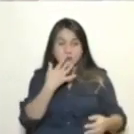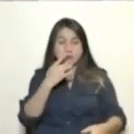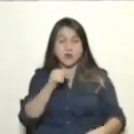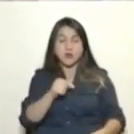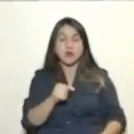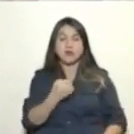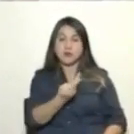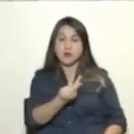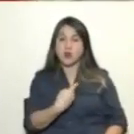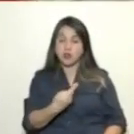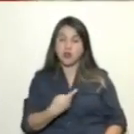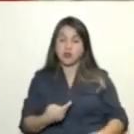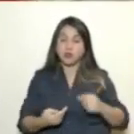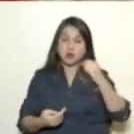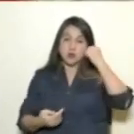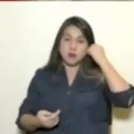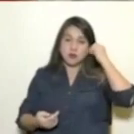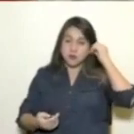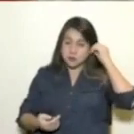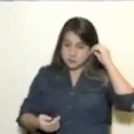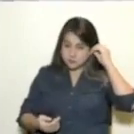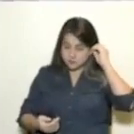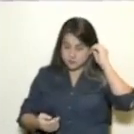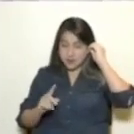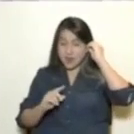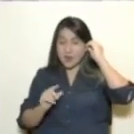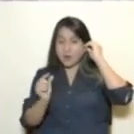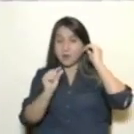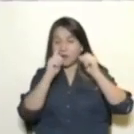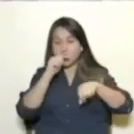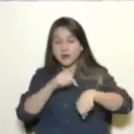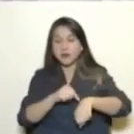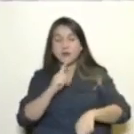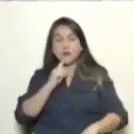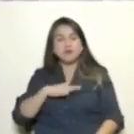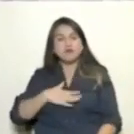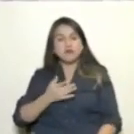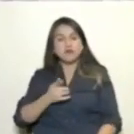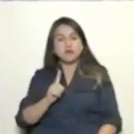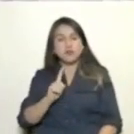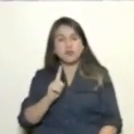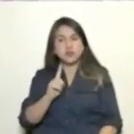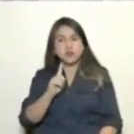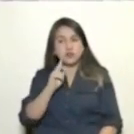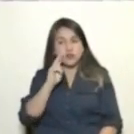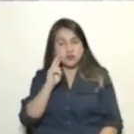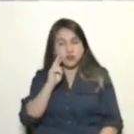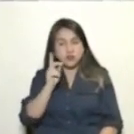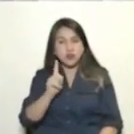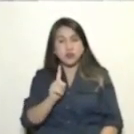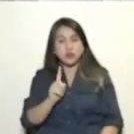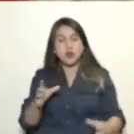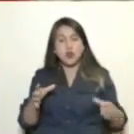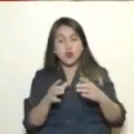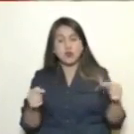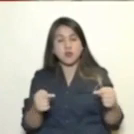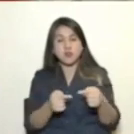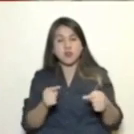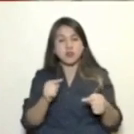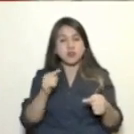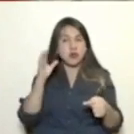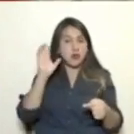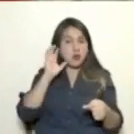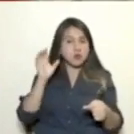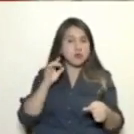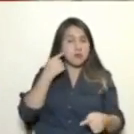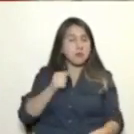en ambas direcciones. ¿Y cómo evalúa y a usted? Rato, entonces, tengo la impresión que no se escucha tampoco lo que quiere decir la oposición. Ahora, ¿pero cómo evalúa